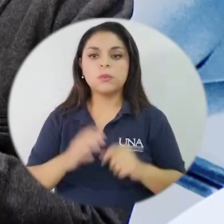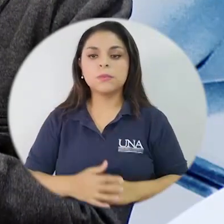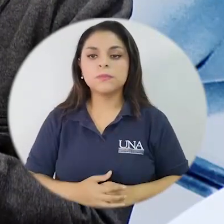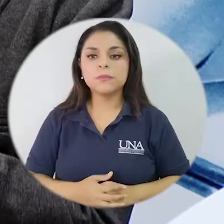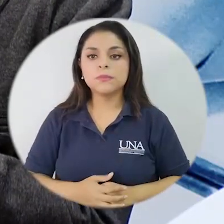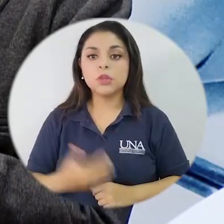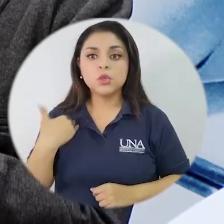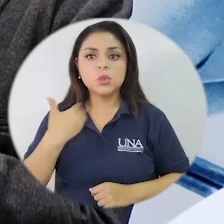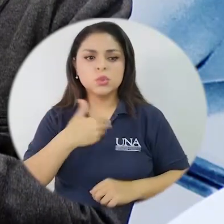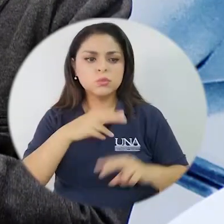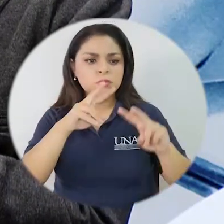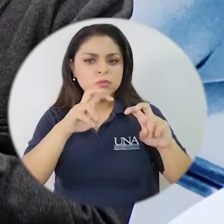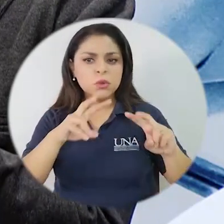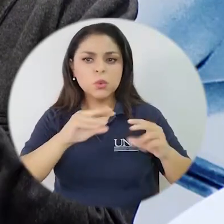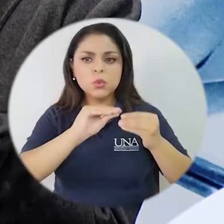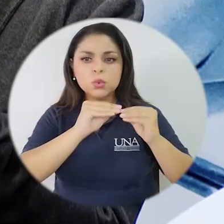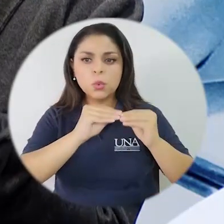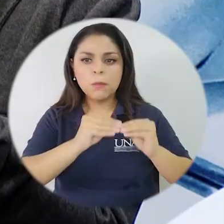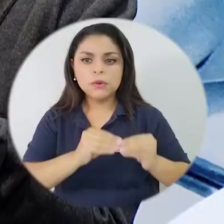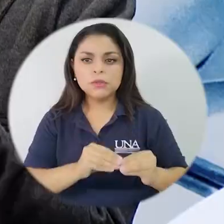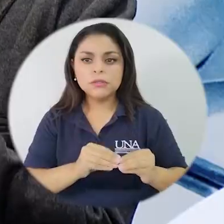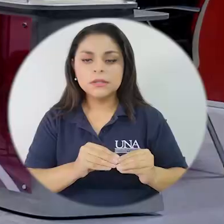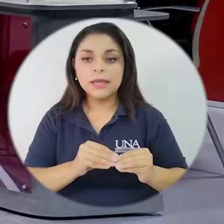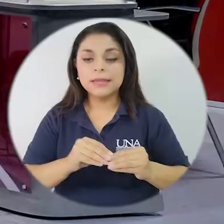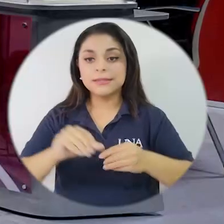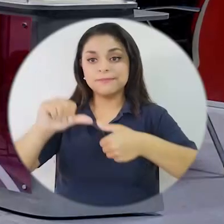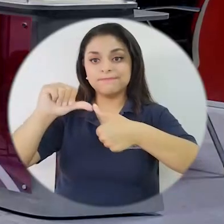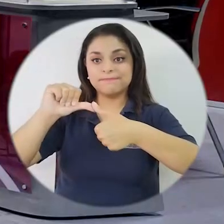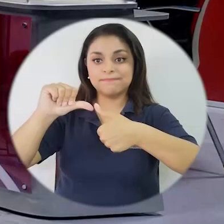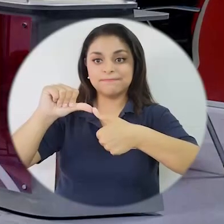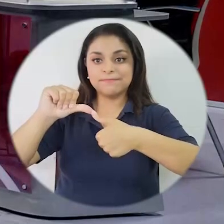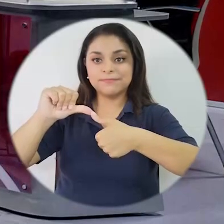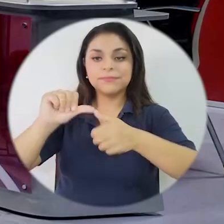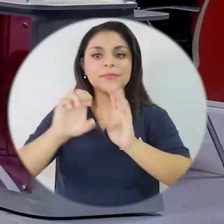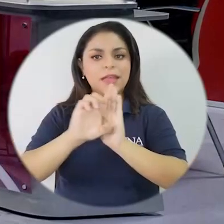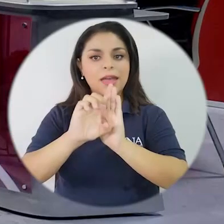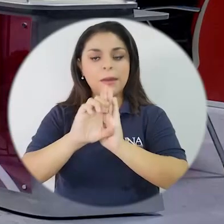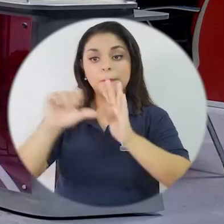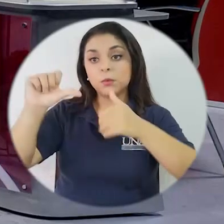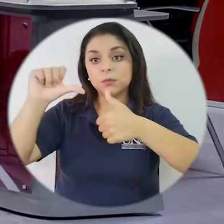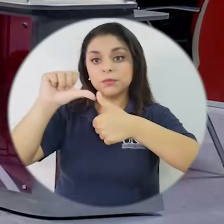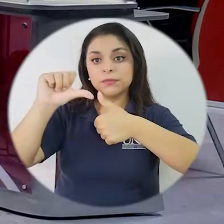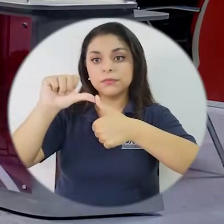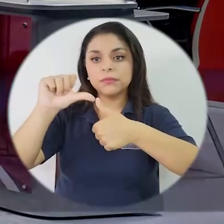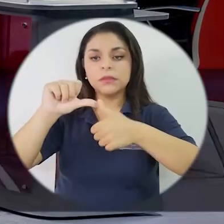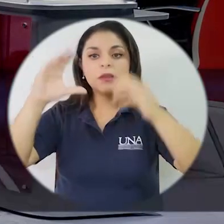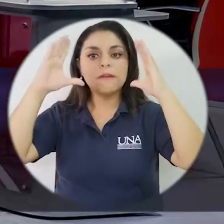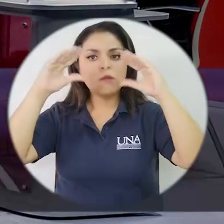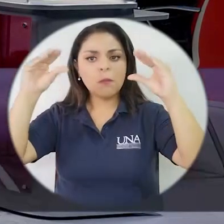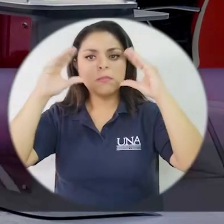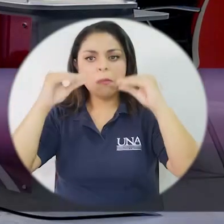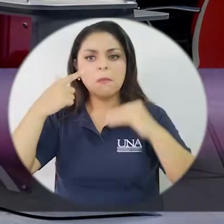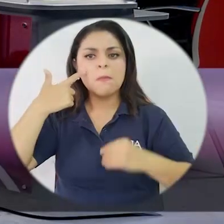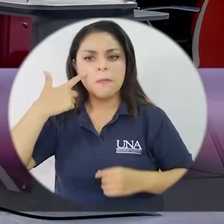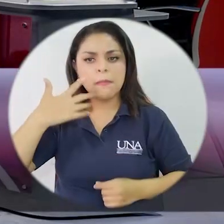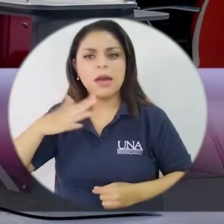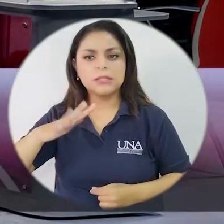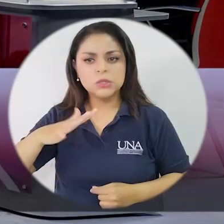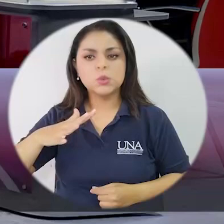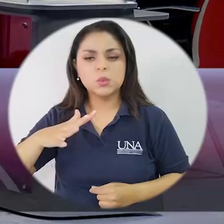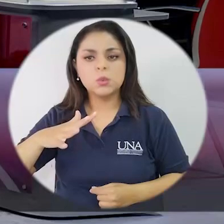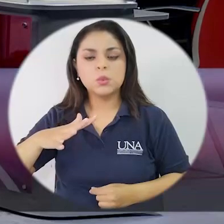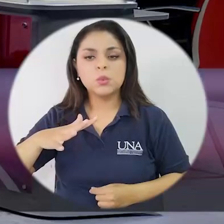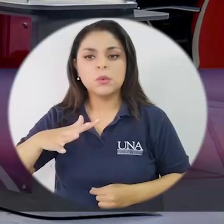los números a nivel centroamericano, por ejemplo, a nivel centroamericano los datos son muy similares.